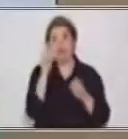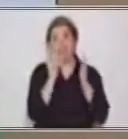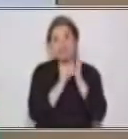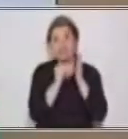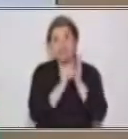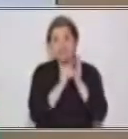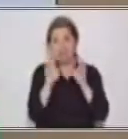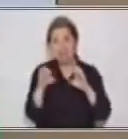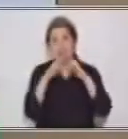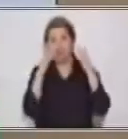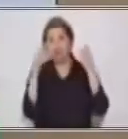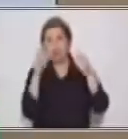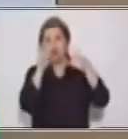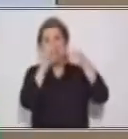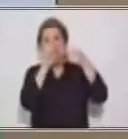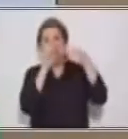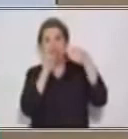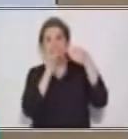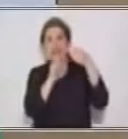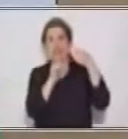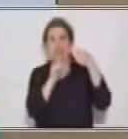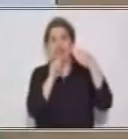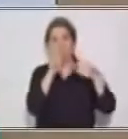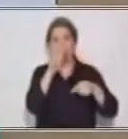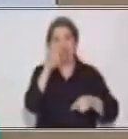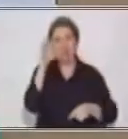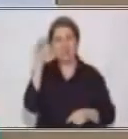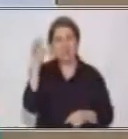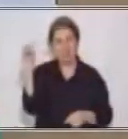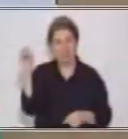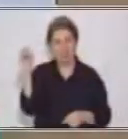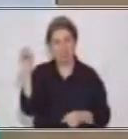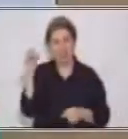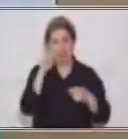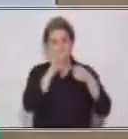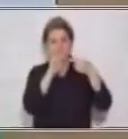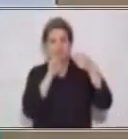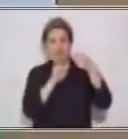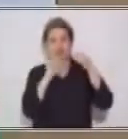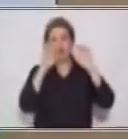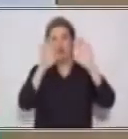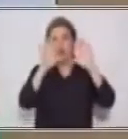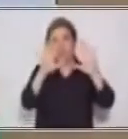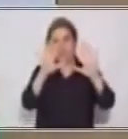Entonces voy a dividir 30 dividido 10.